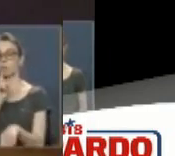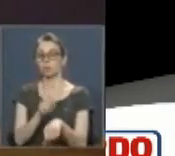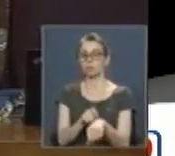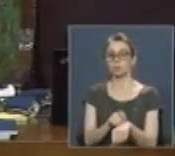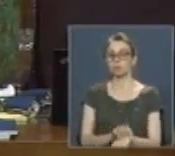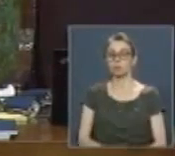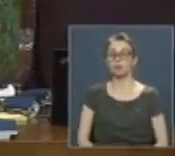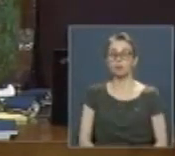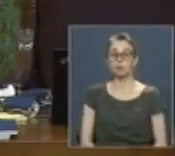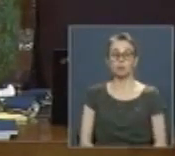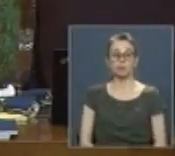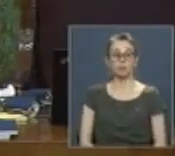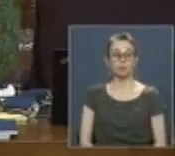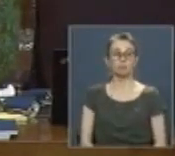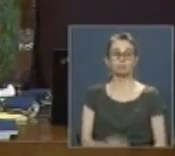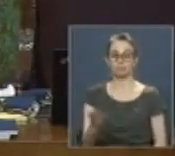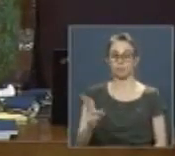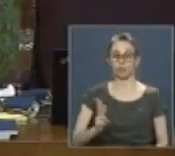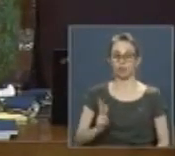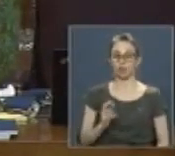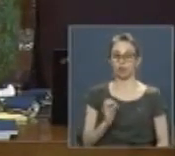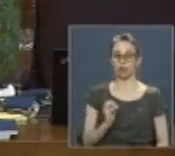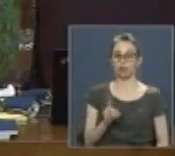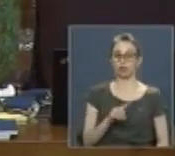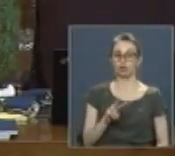Muchas gracias, señor. Don Osvaldo Urrutia.